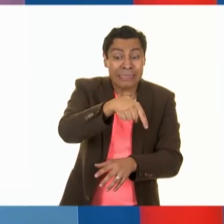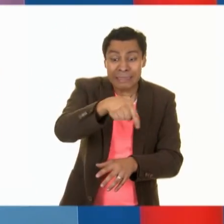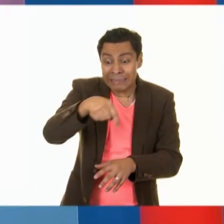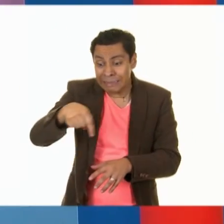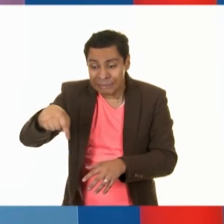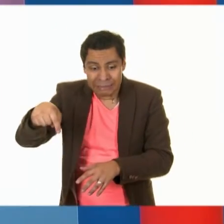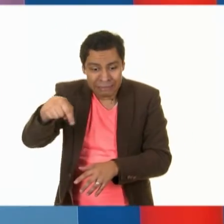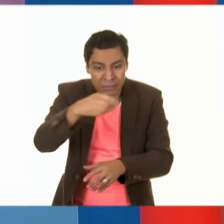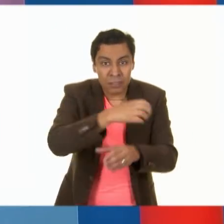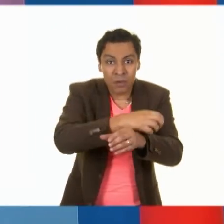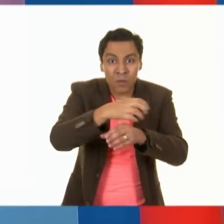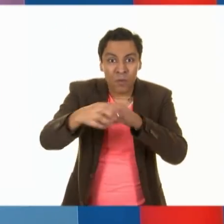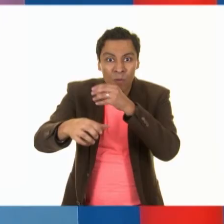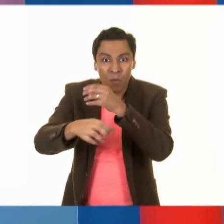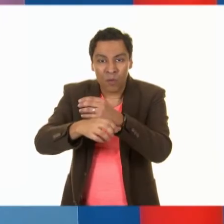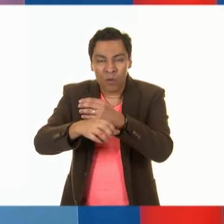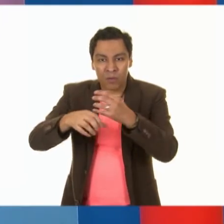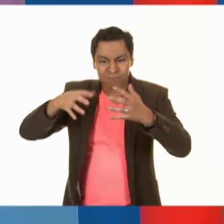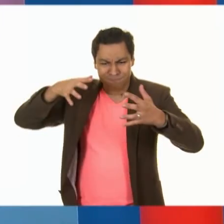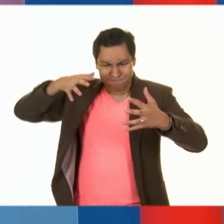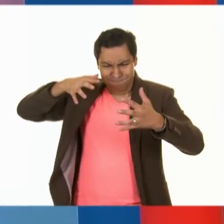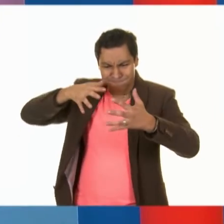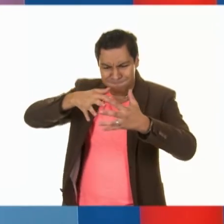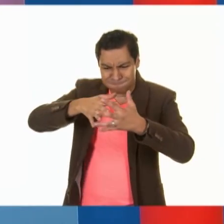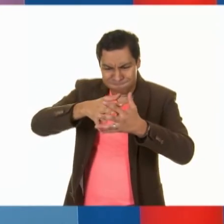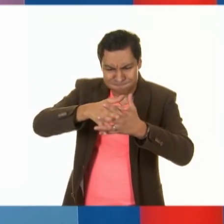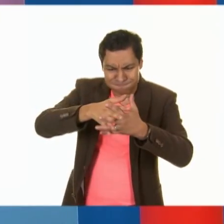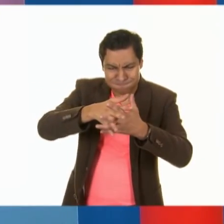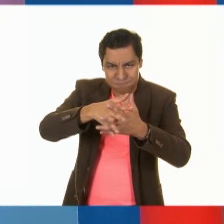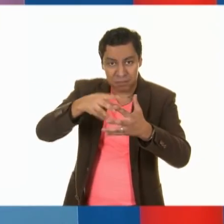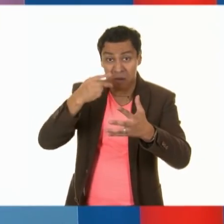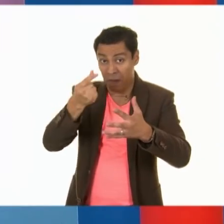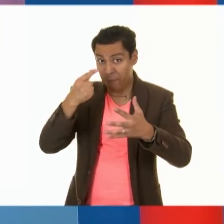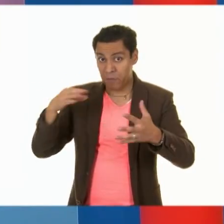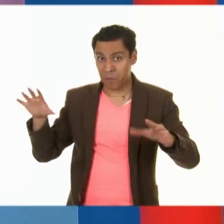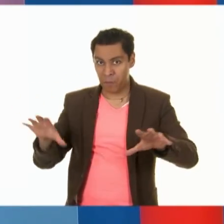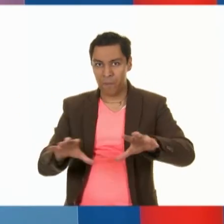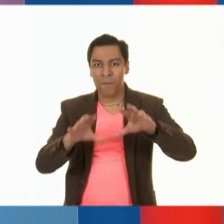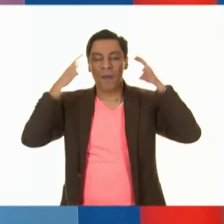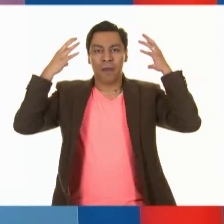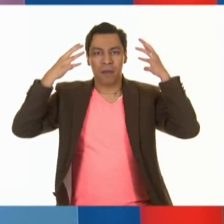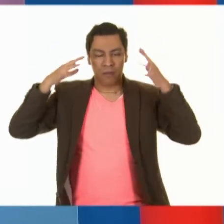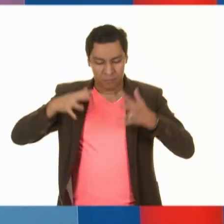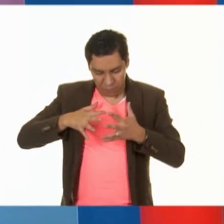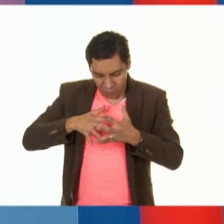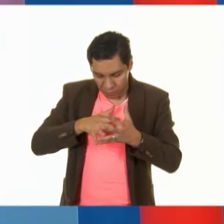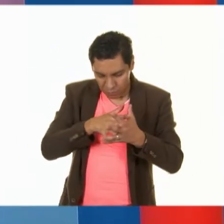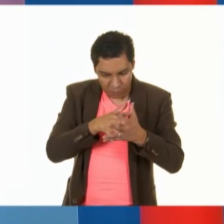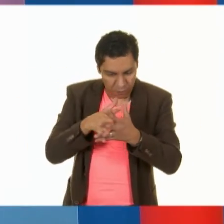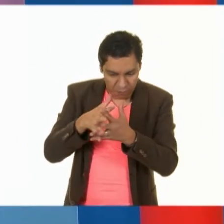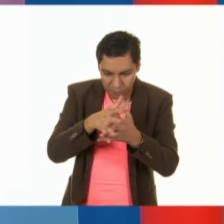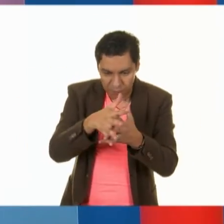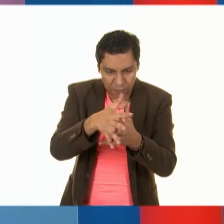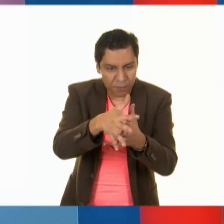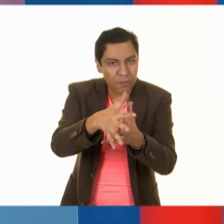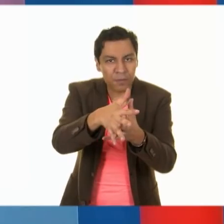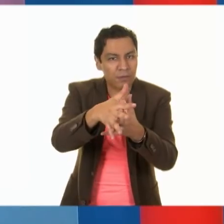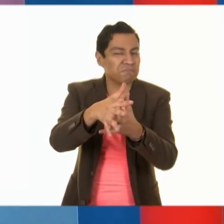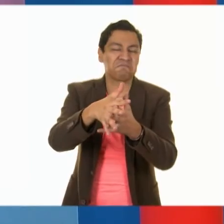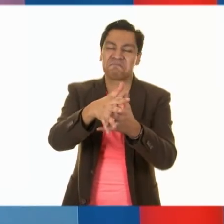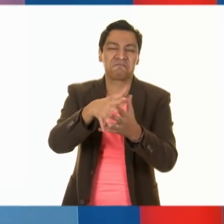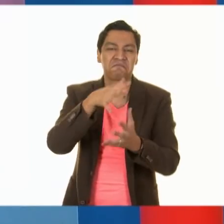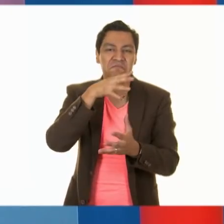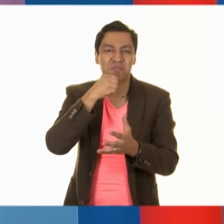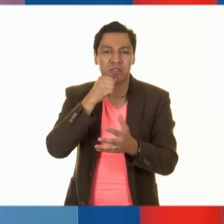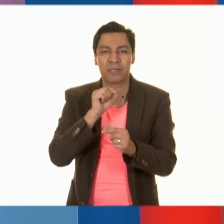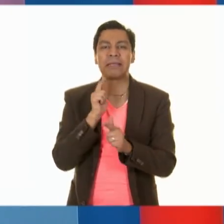luz blanca a través de un medio con caras no paralelas como un prisma, se produce la separación de la luz en sus diferentes componentes,